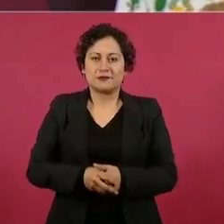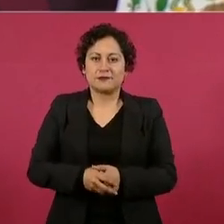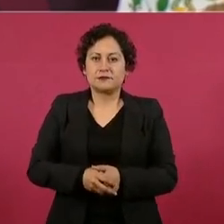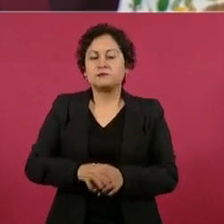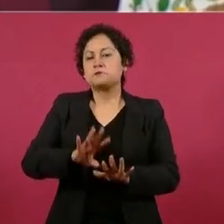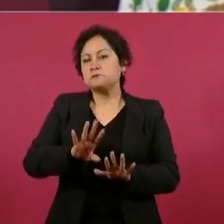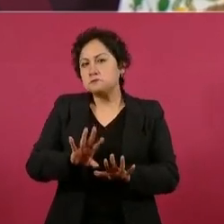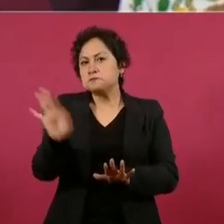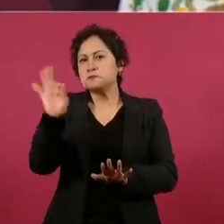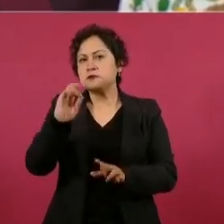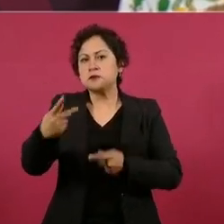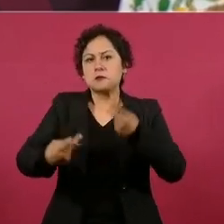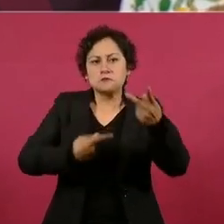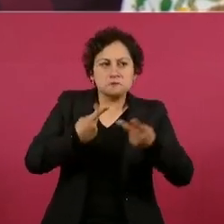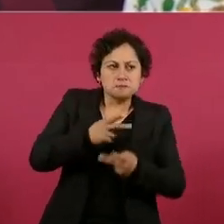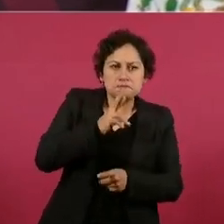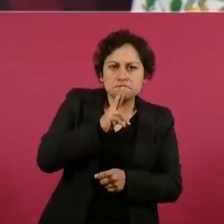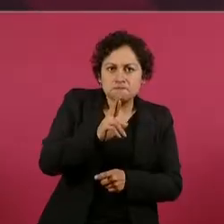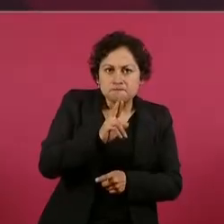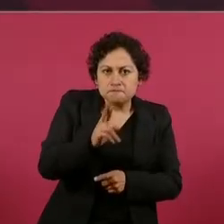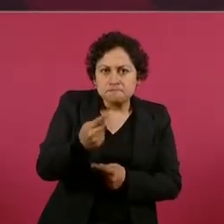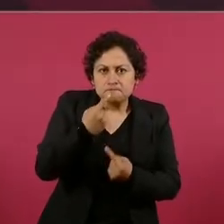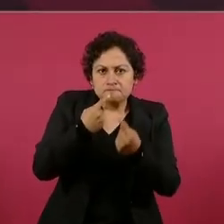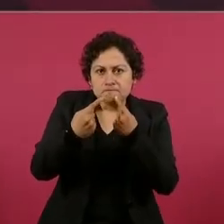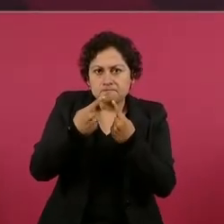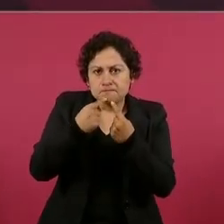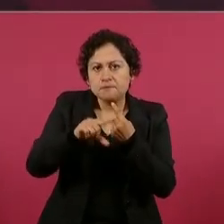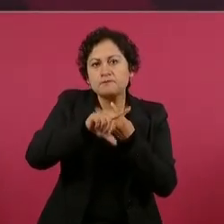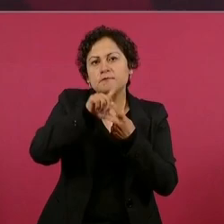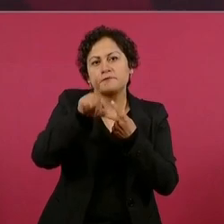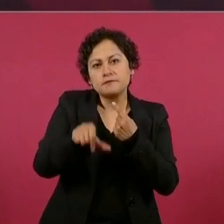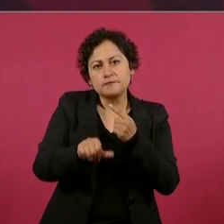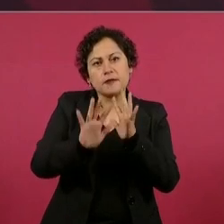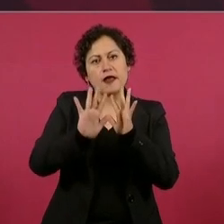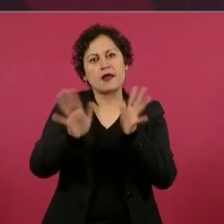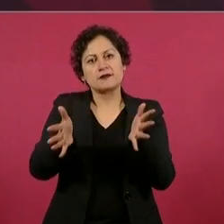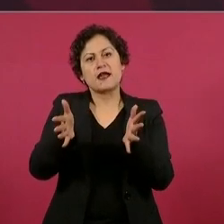contestar algunas preguntas y luego nos vamos